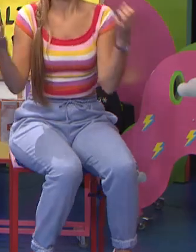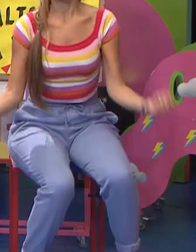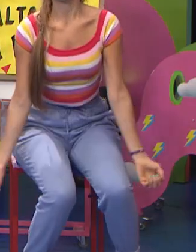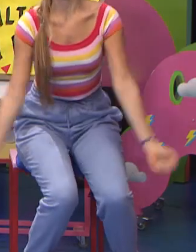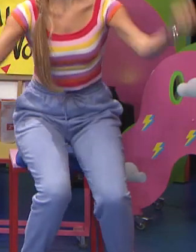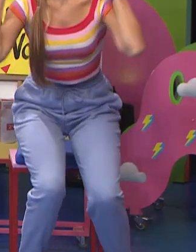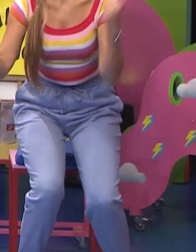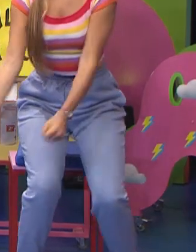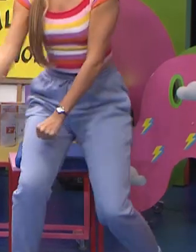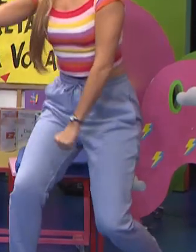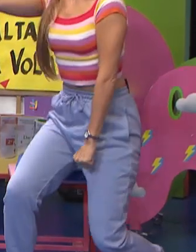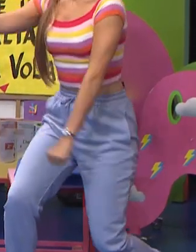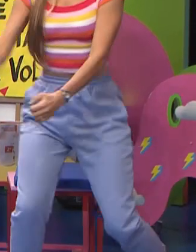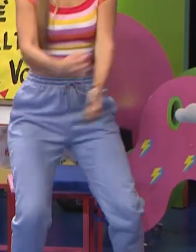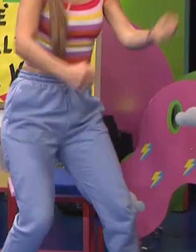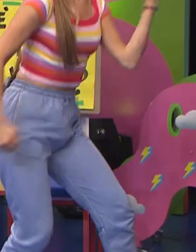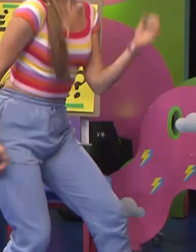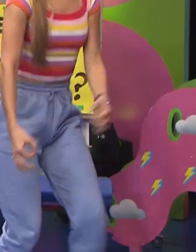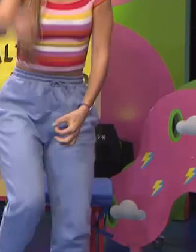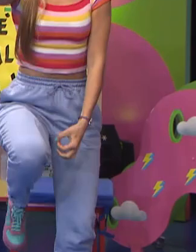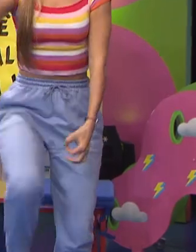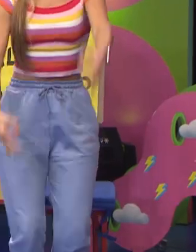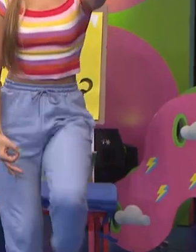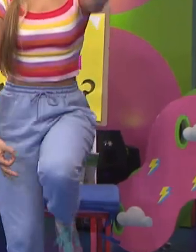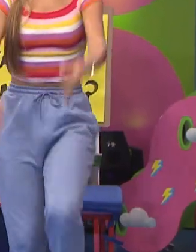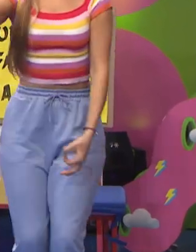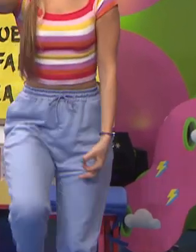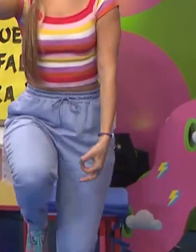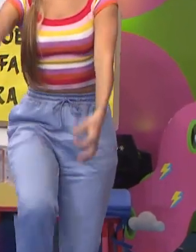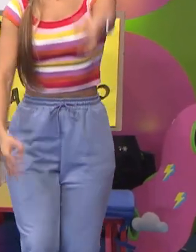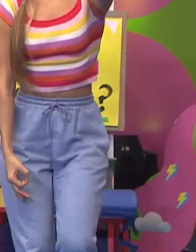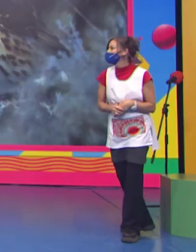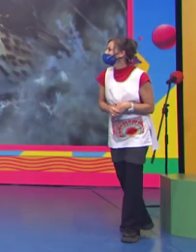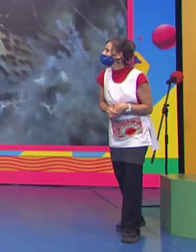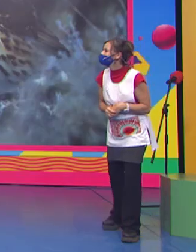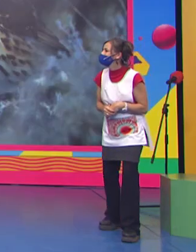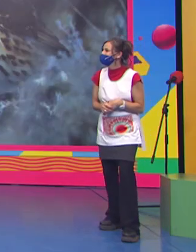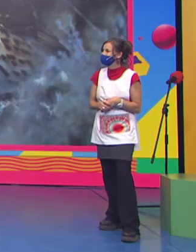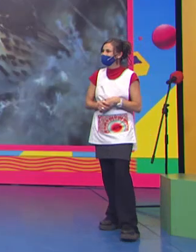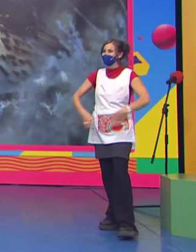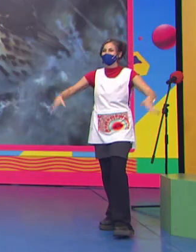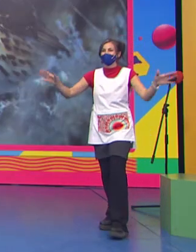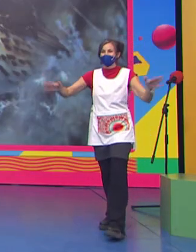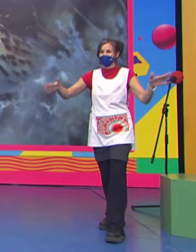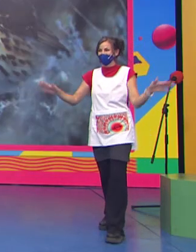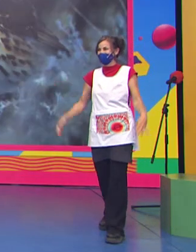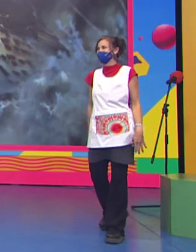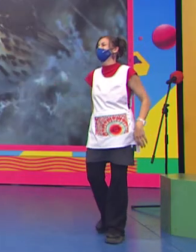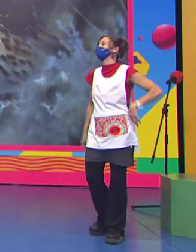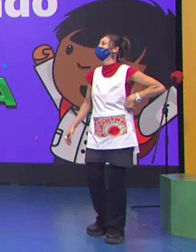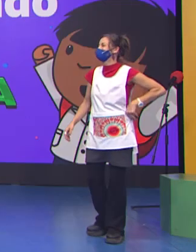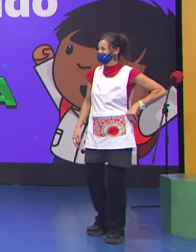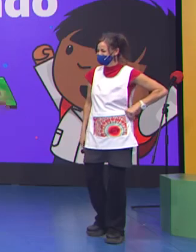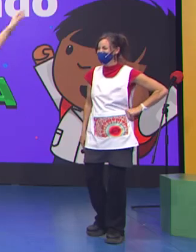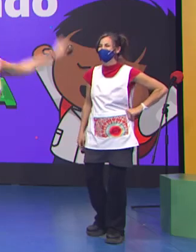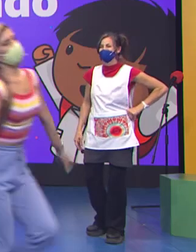chicas, prepárense porque mirá lo que empiezo a hacer. Empiezo a, entrenar. ¡No vamos volando! ¡Valga la redundancia! ¡Va a prepararnos para la